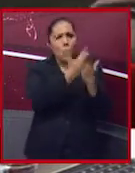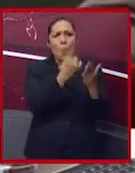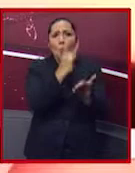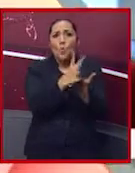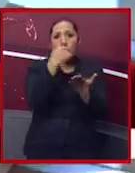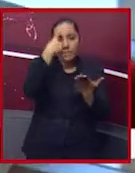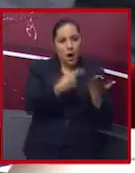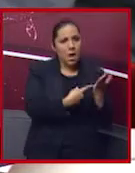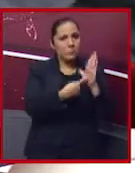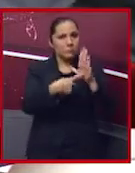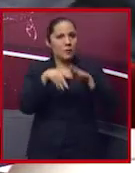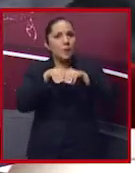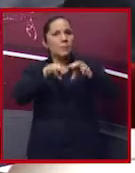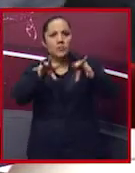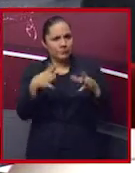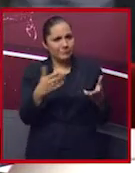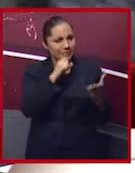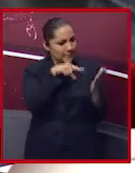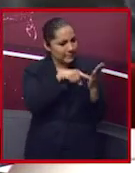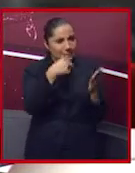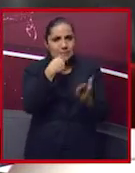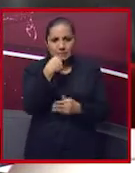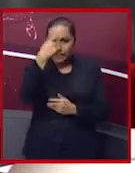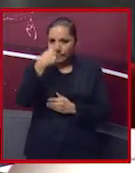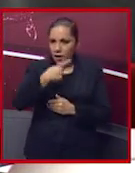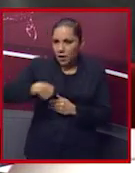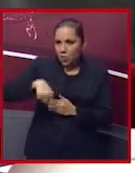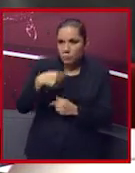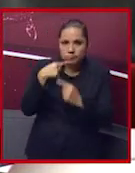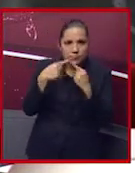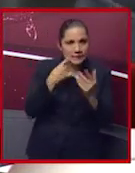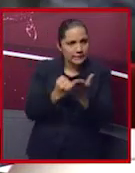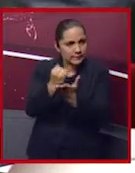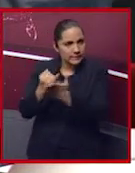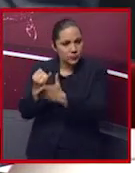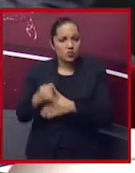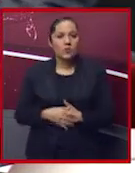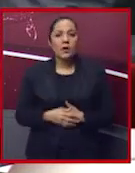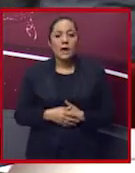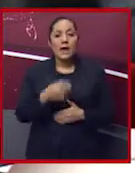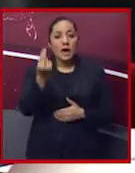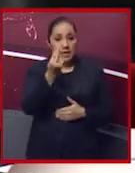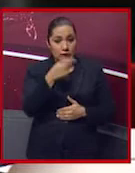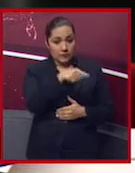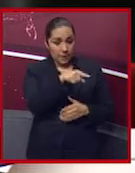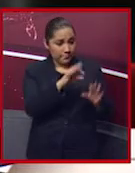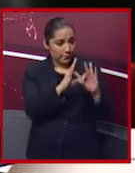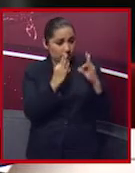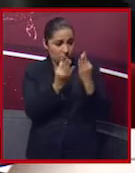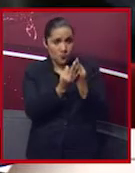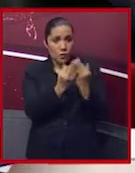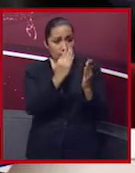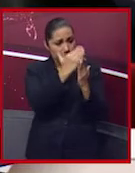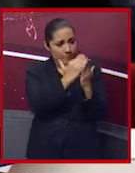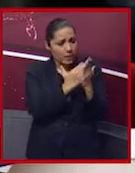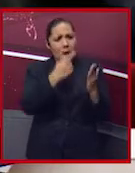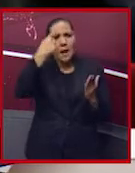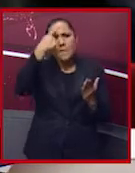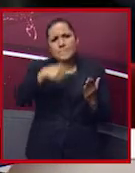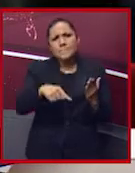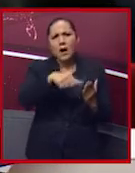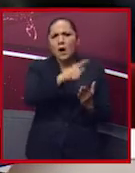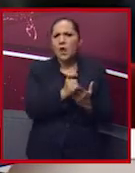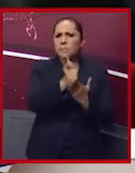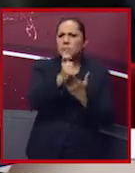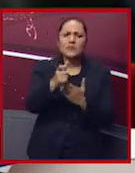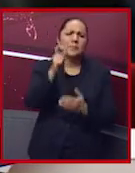final. Es una transferencia de efectivo no condicionada, algo como un ingreso universal básico, pero que no sea